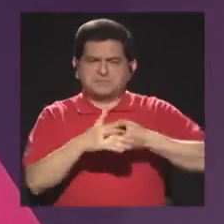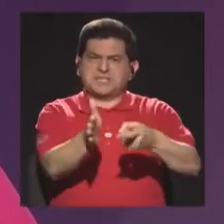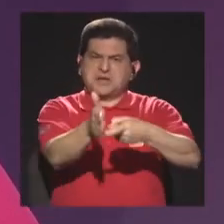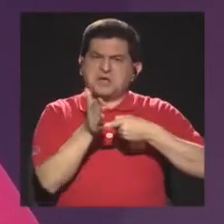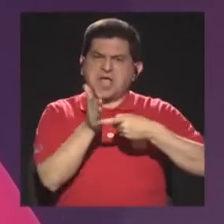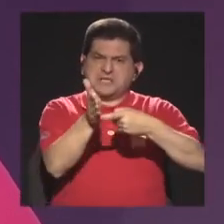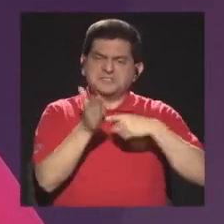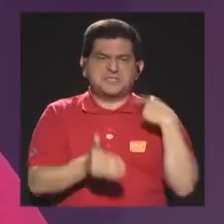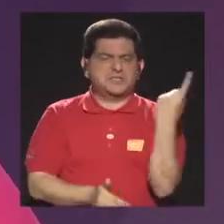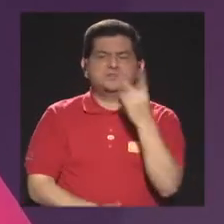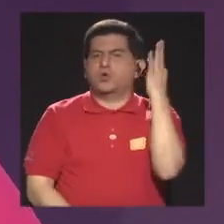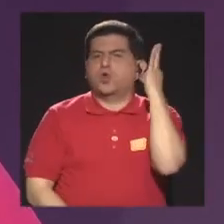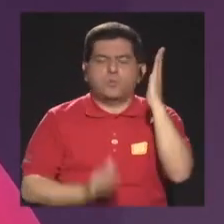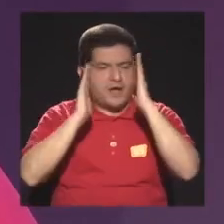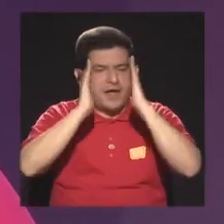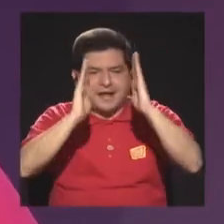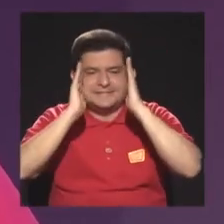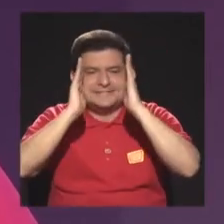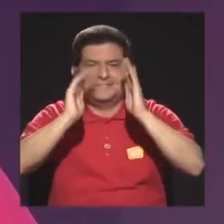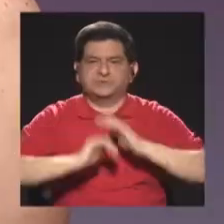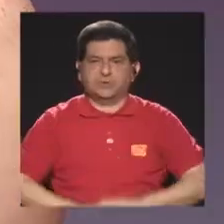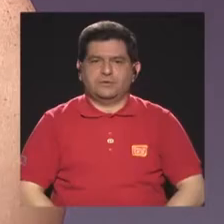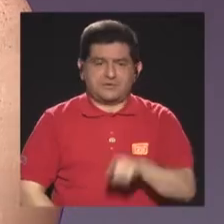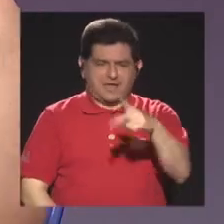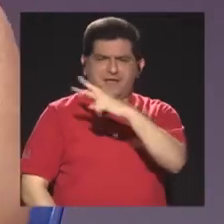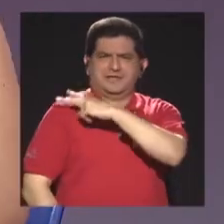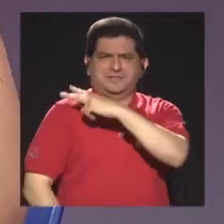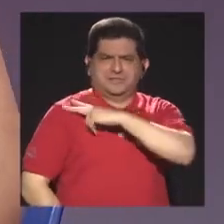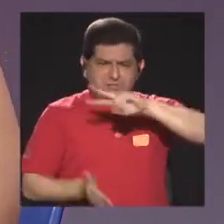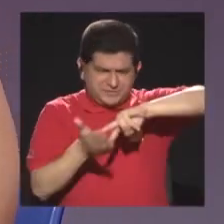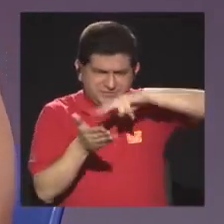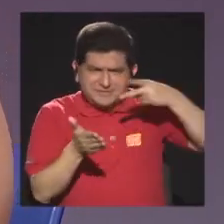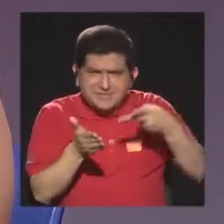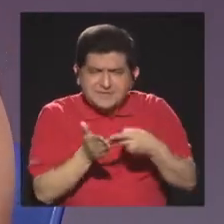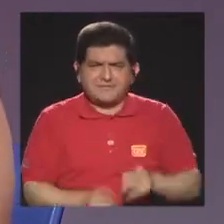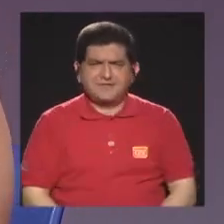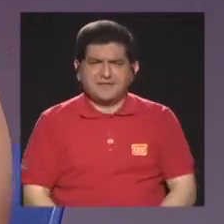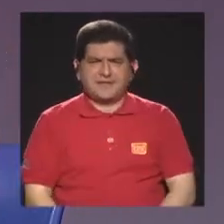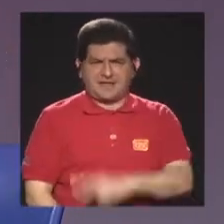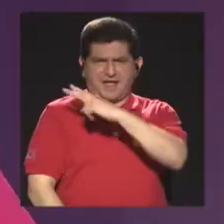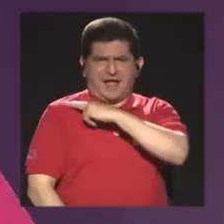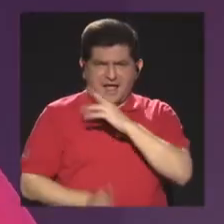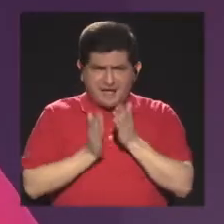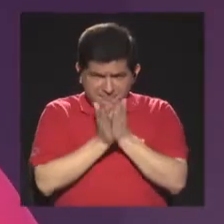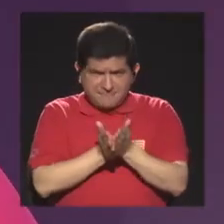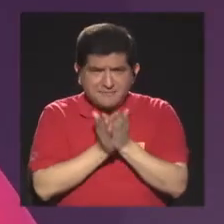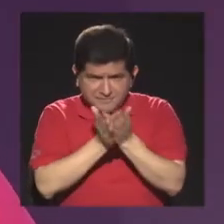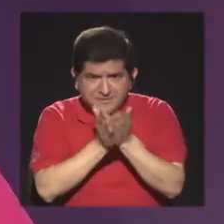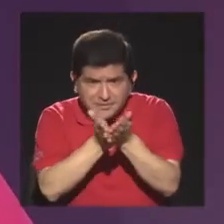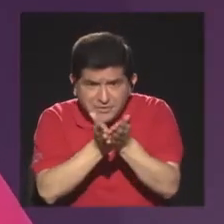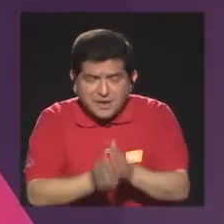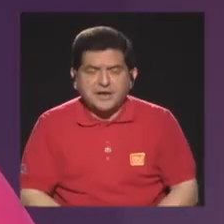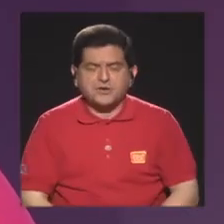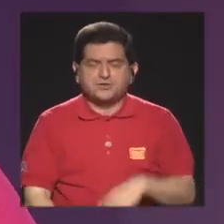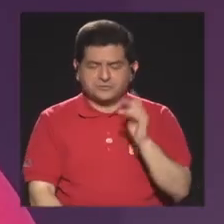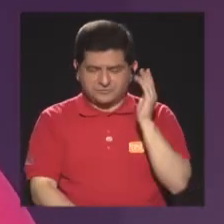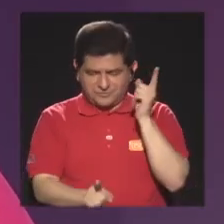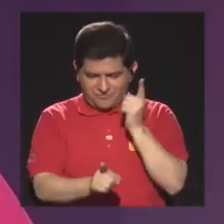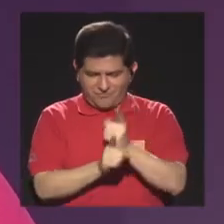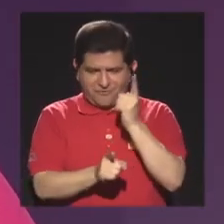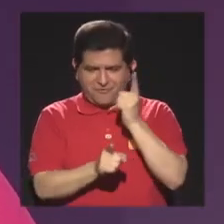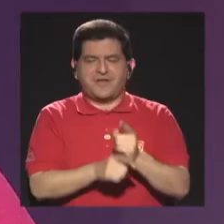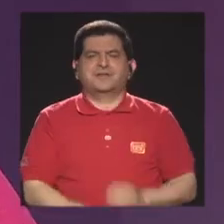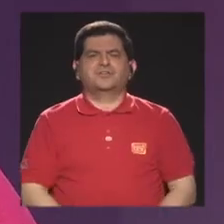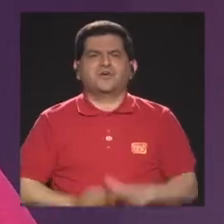exigir que solo mujeres los atendieran. ¿Esos capitanes se refieren a los capitanes de los buques? De los esa buques, relación de ustedes directamente con los